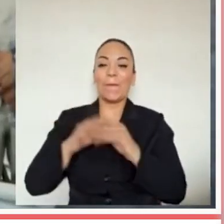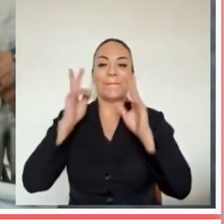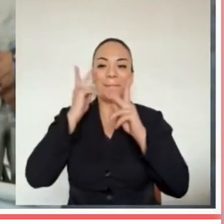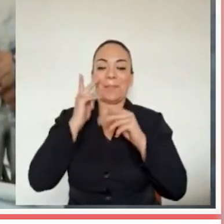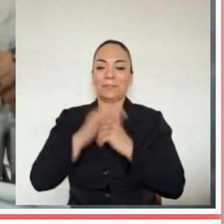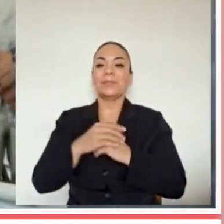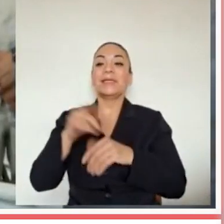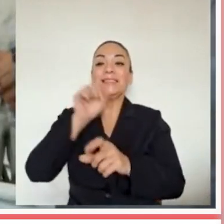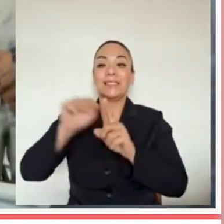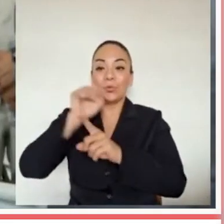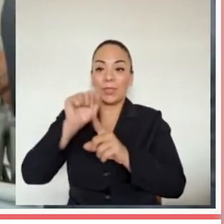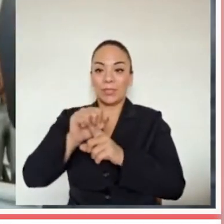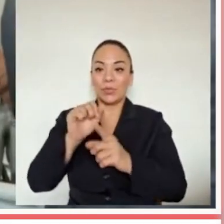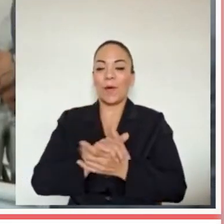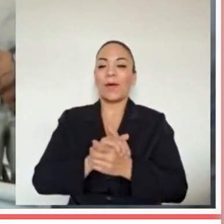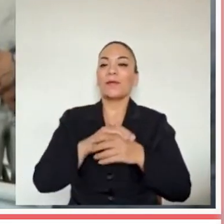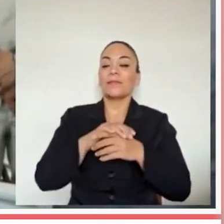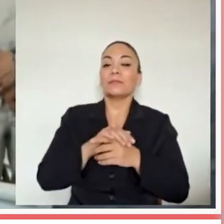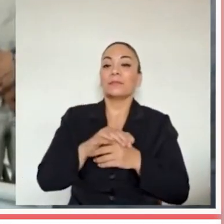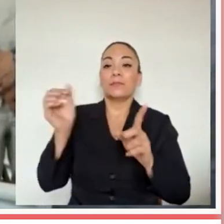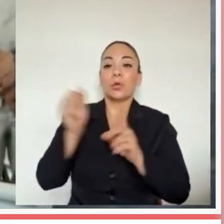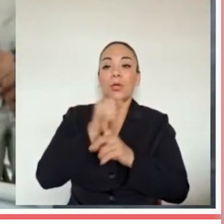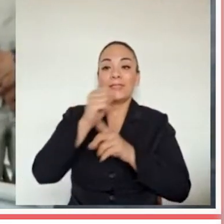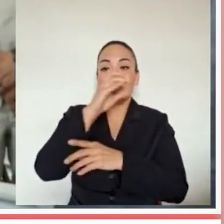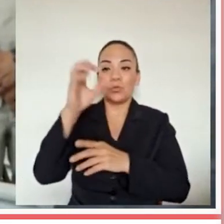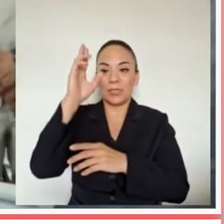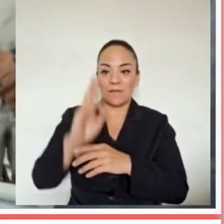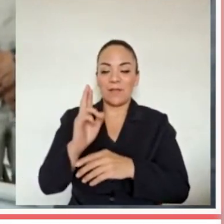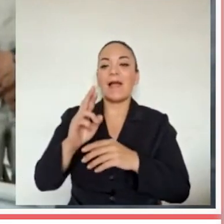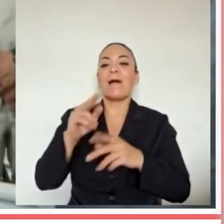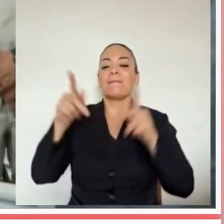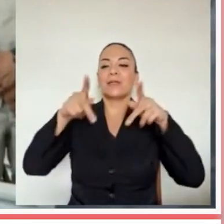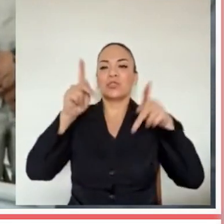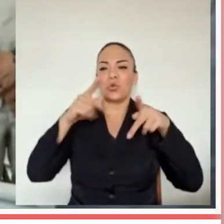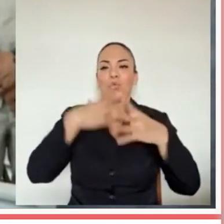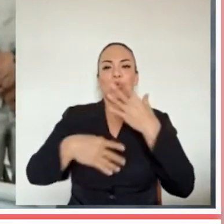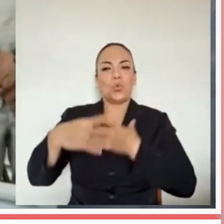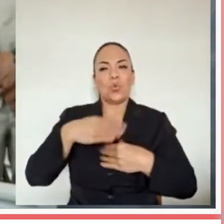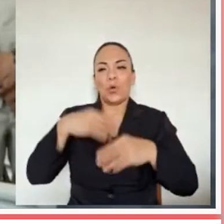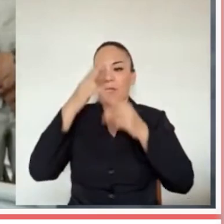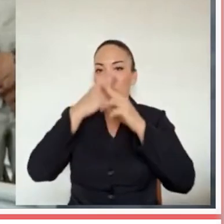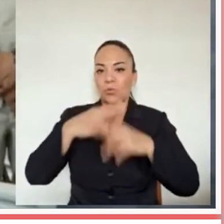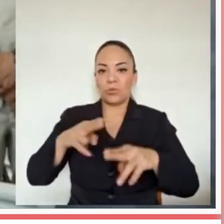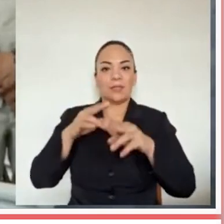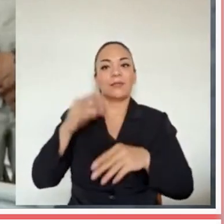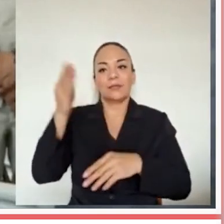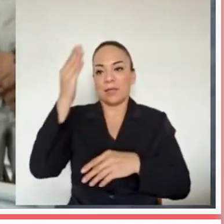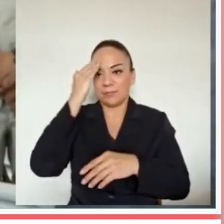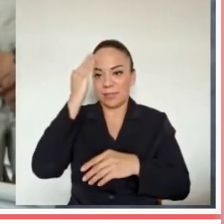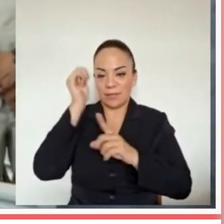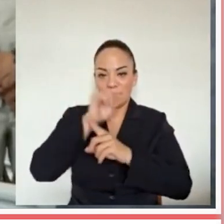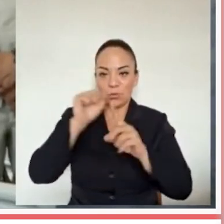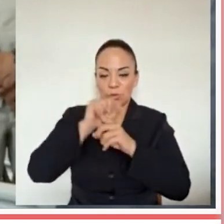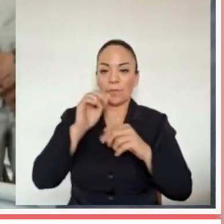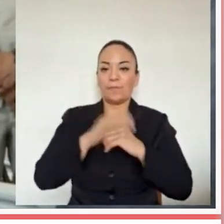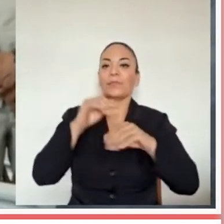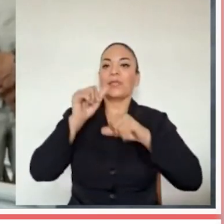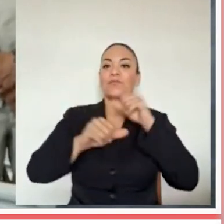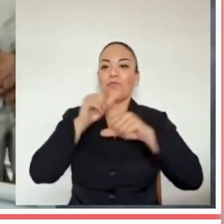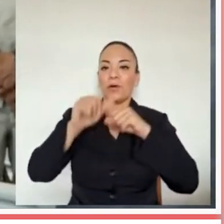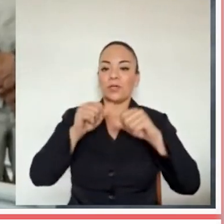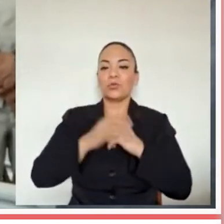La situación de la violencia en Costa Rica y de las víctimas inocentes es bien conocida. Los esfuerzos de la